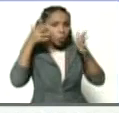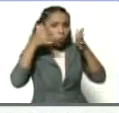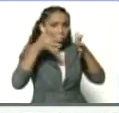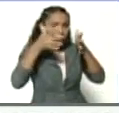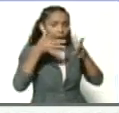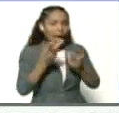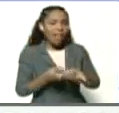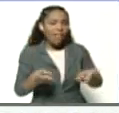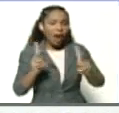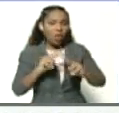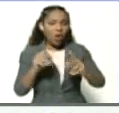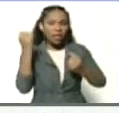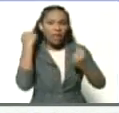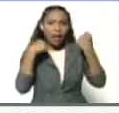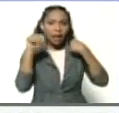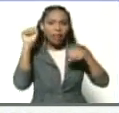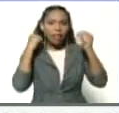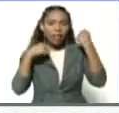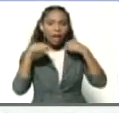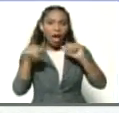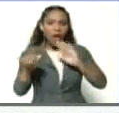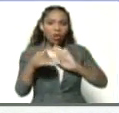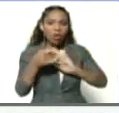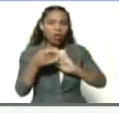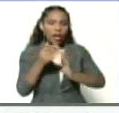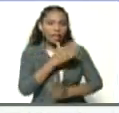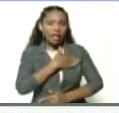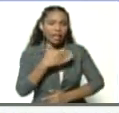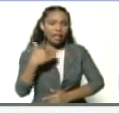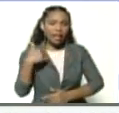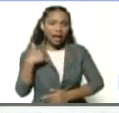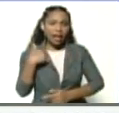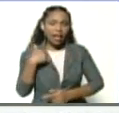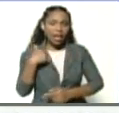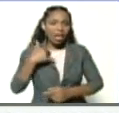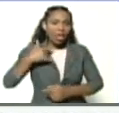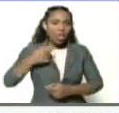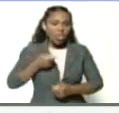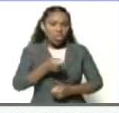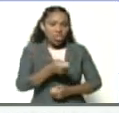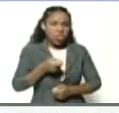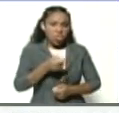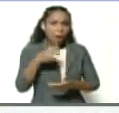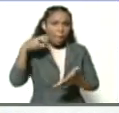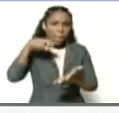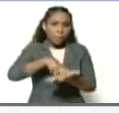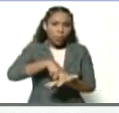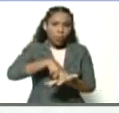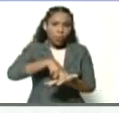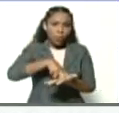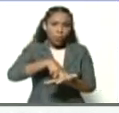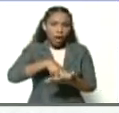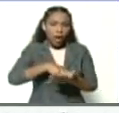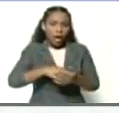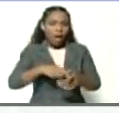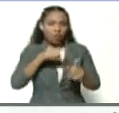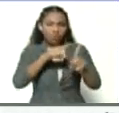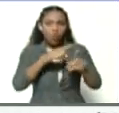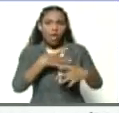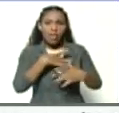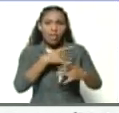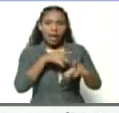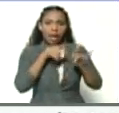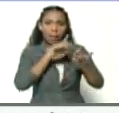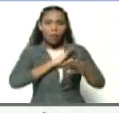el valor de la rebeldía contra los que pretenden dominarnos, arrodillarnos a sus